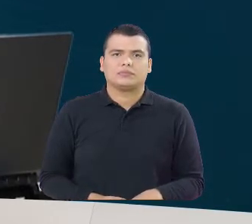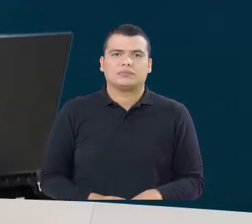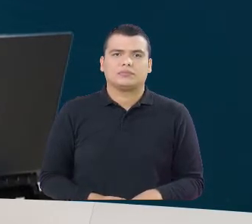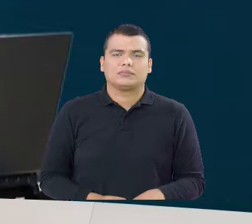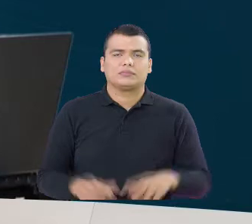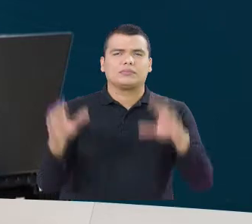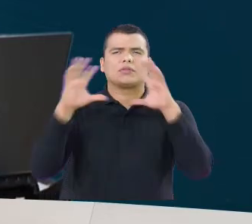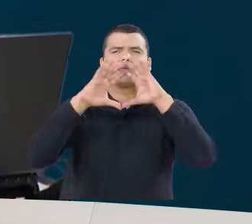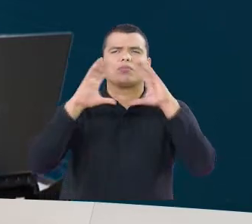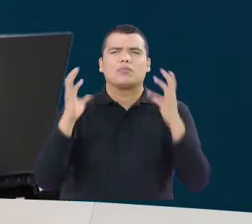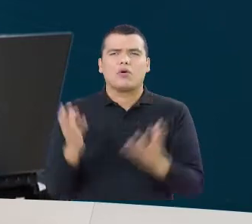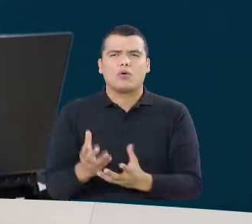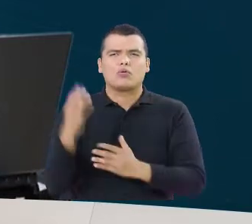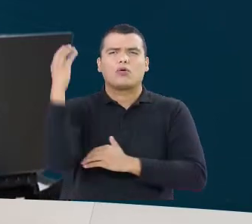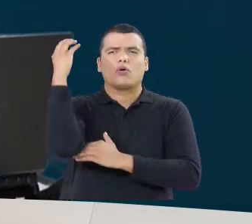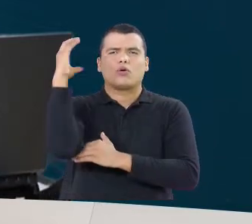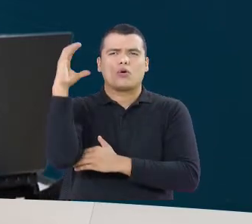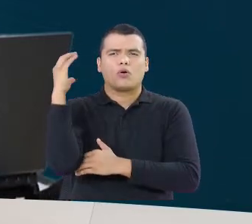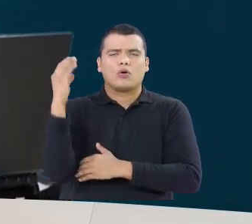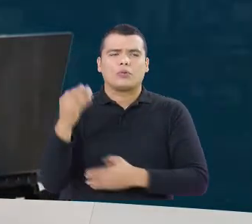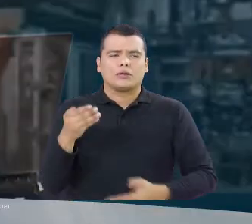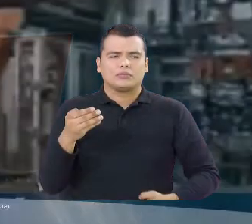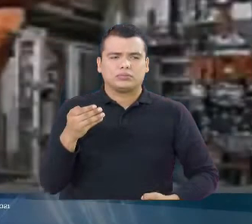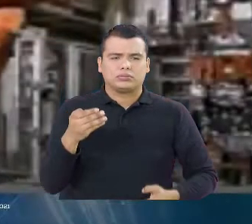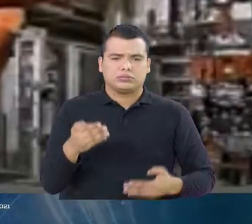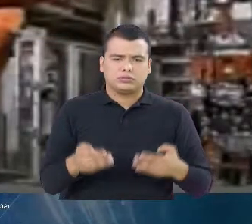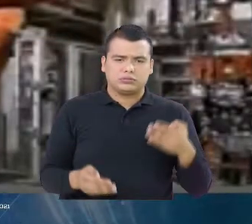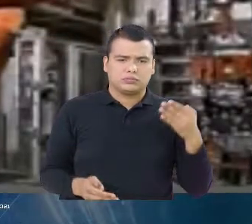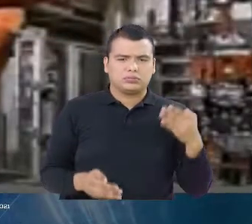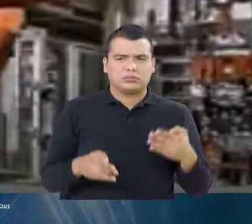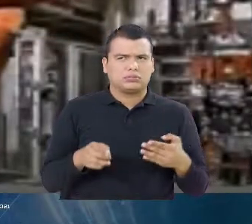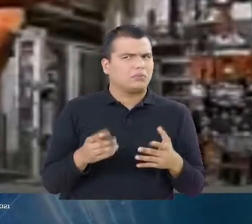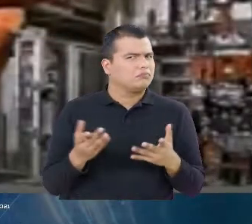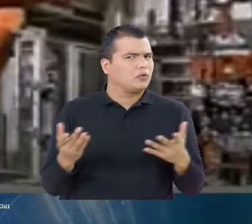la robótica en Colombia, vemos que nuestro país está